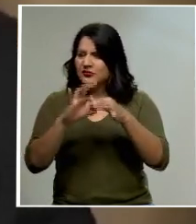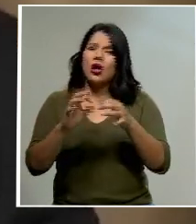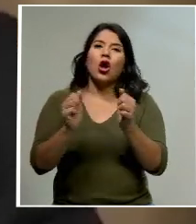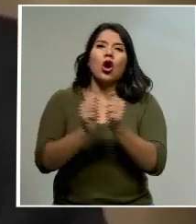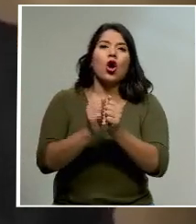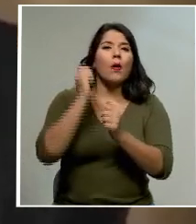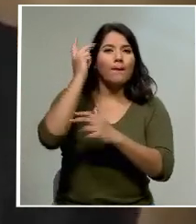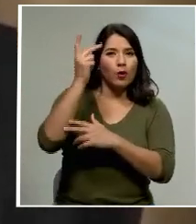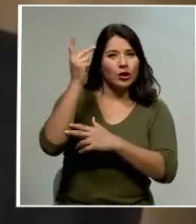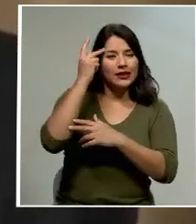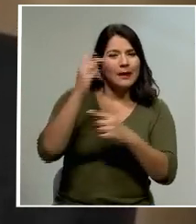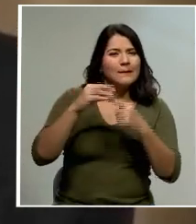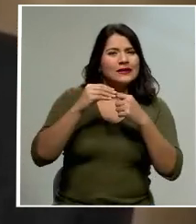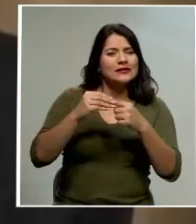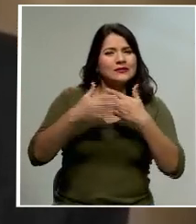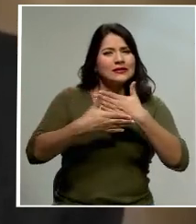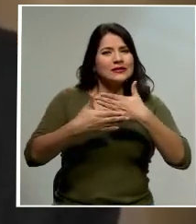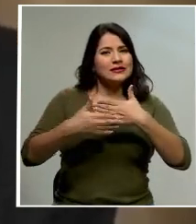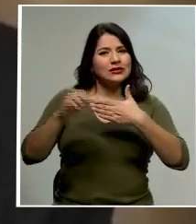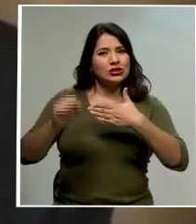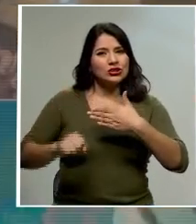país.